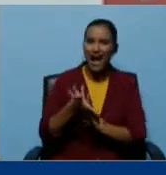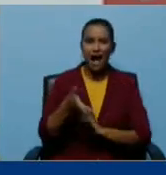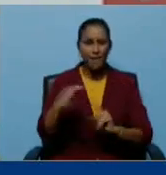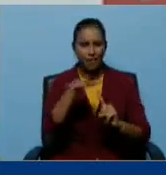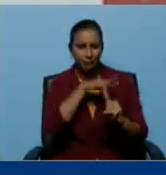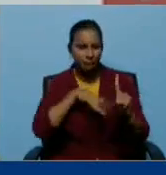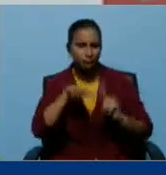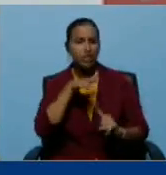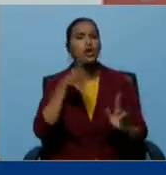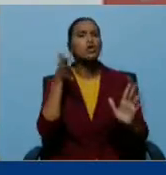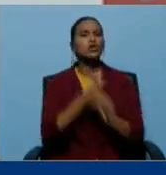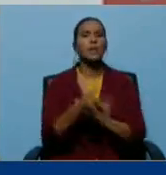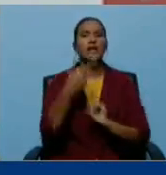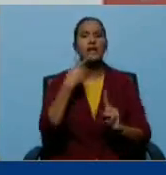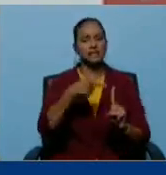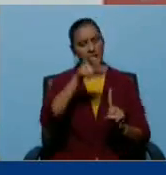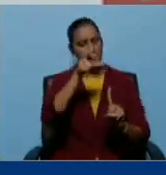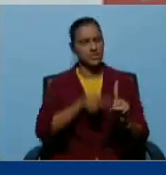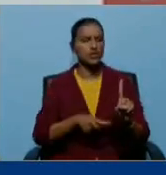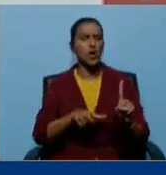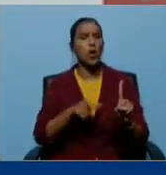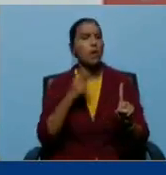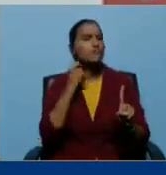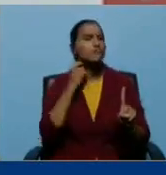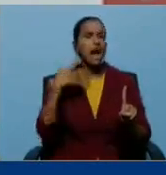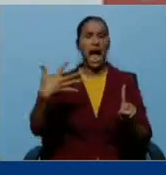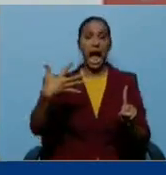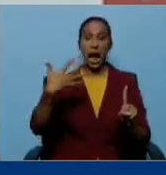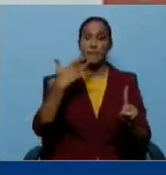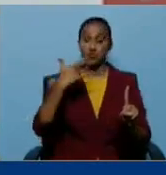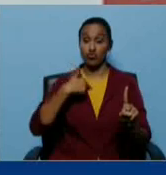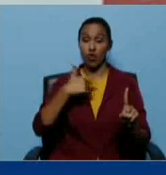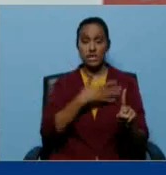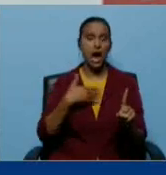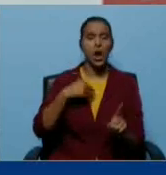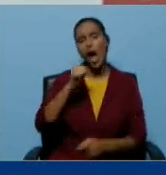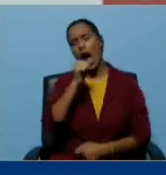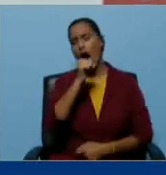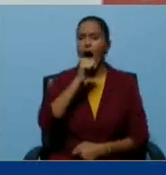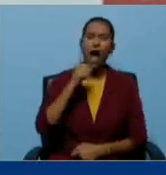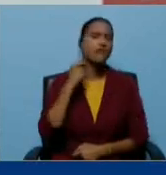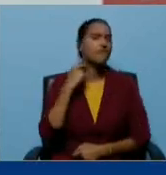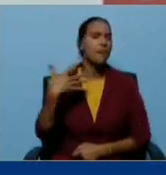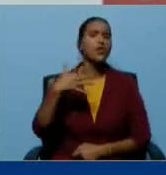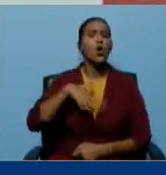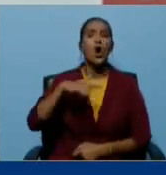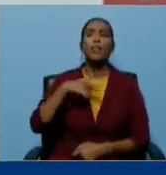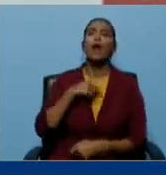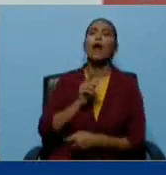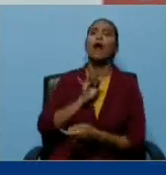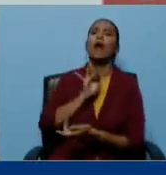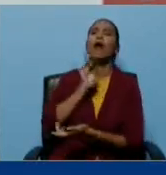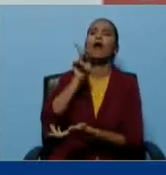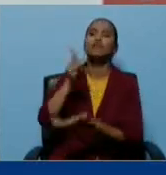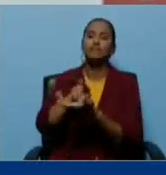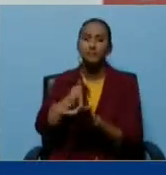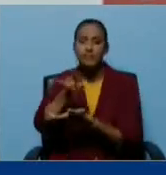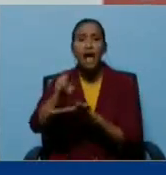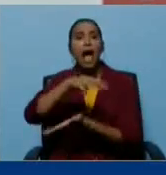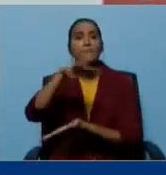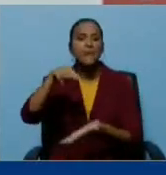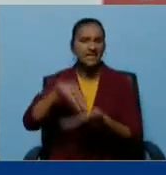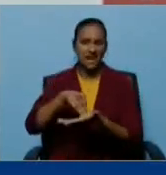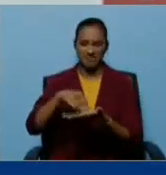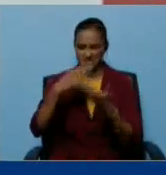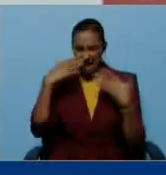artista en Venezuela hay que grabar un disco en Miami y hay que presentarse en el Madison Square Garden. ¡Al carajo Miami!